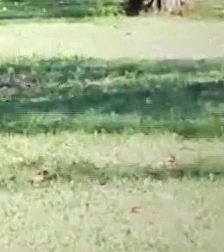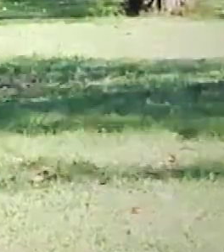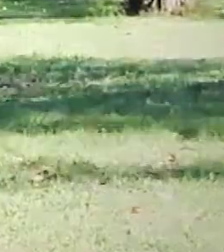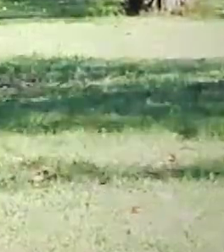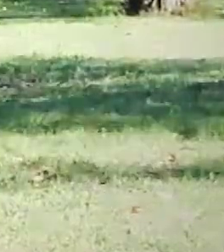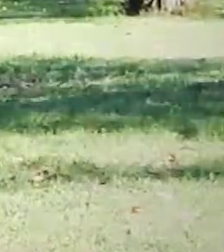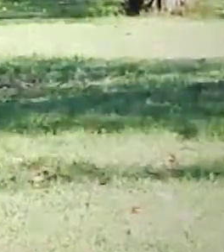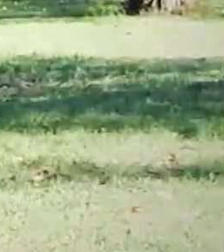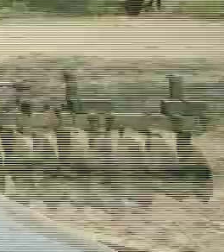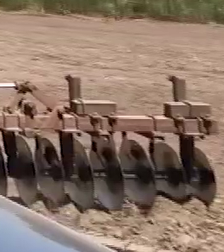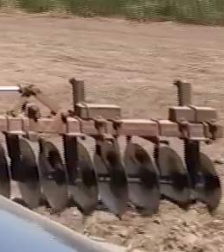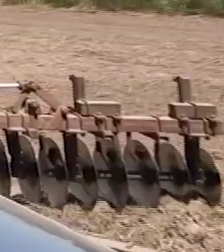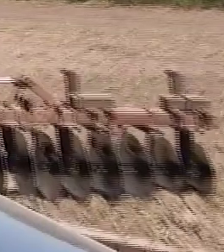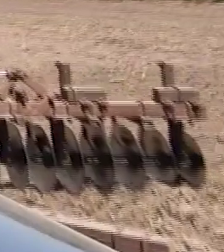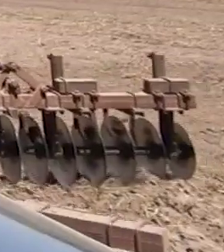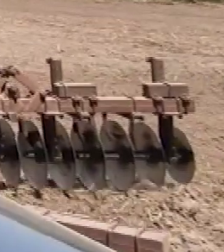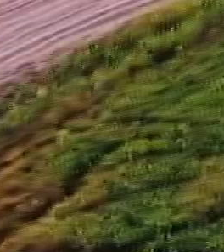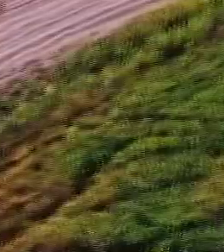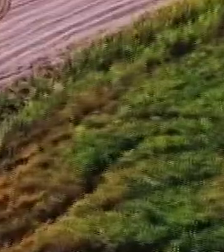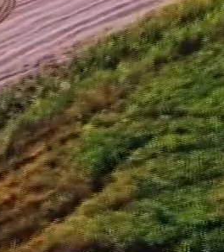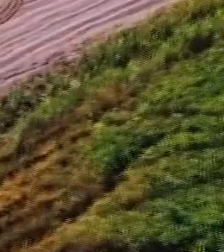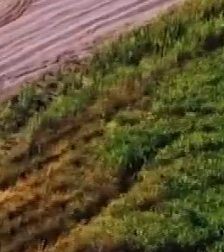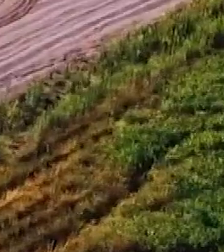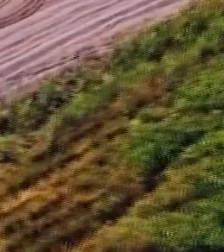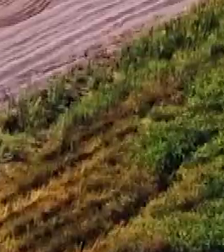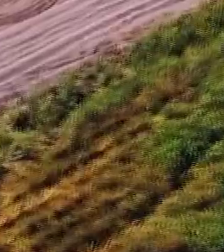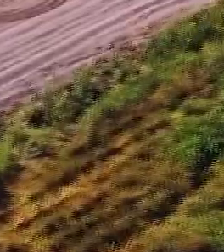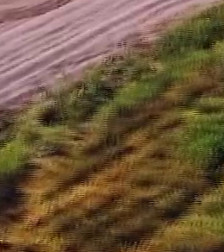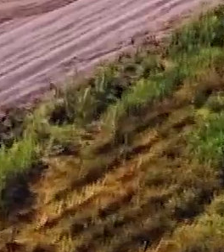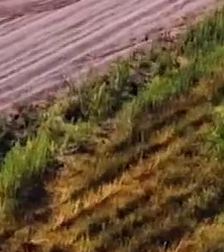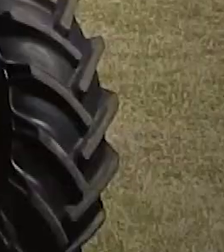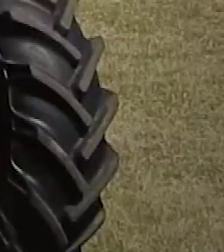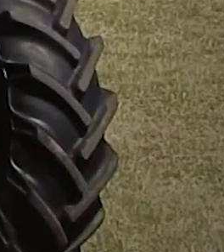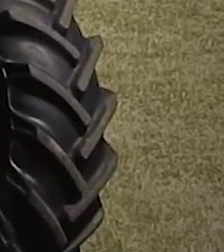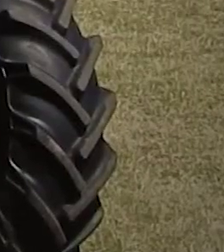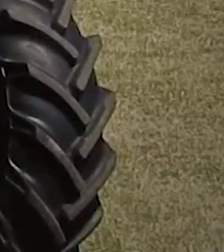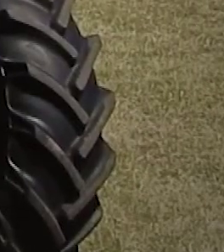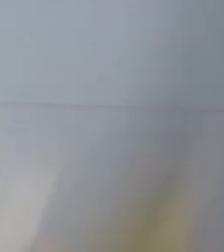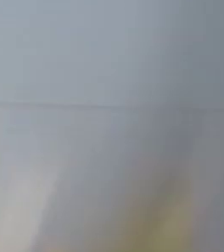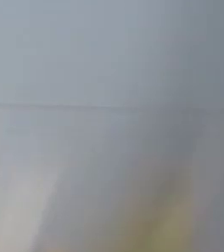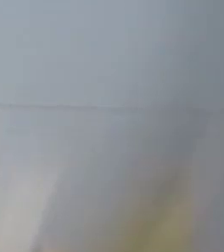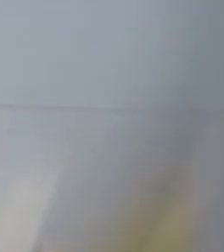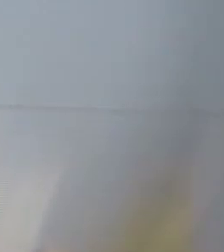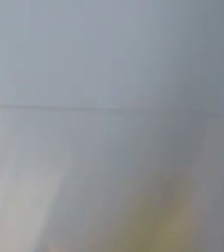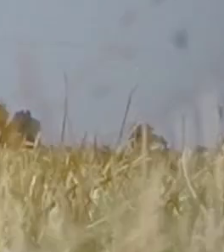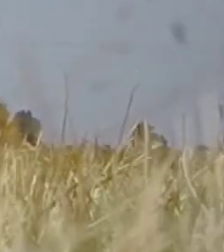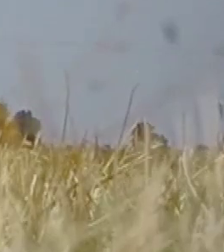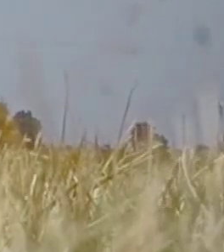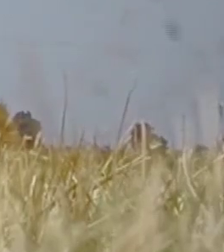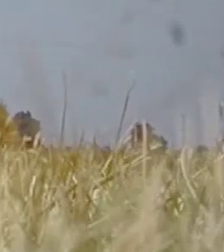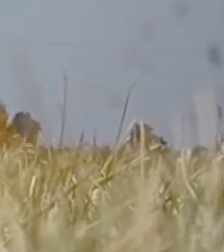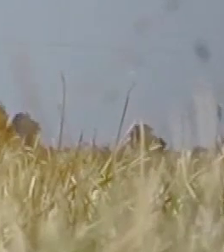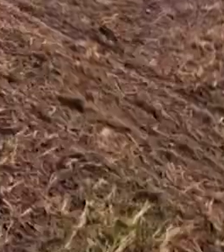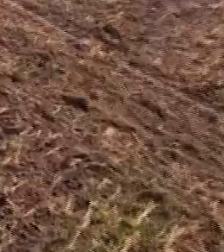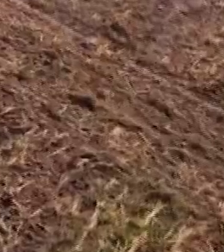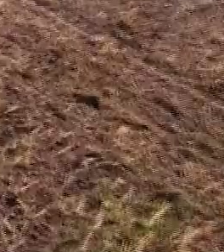desde 215 a 75 CV de potencia. Fuertes, versátiles, confiables y con bajo costo de